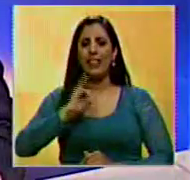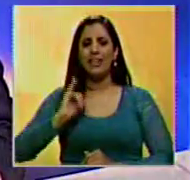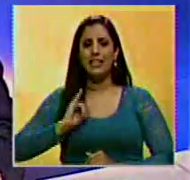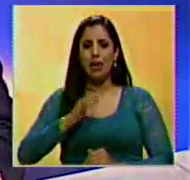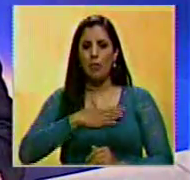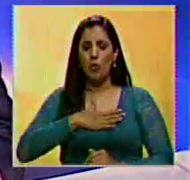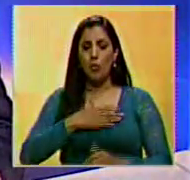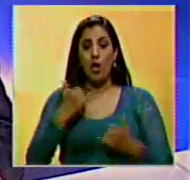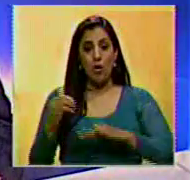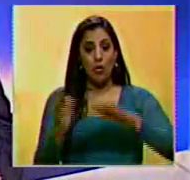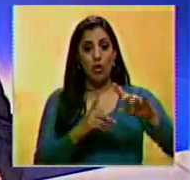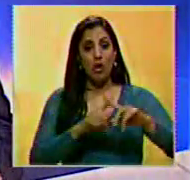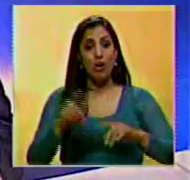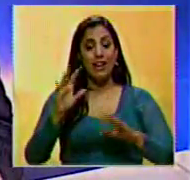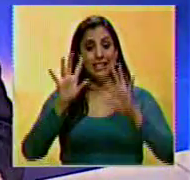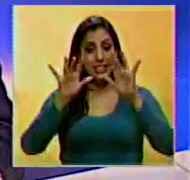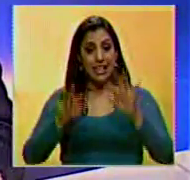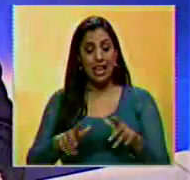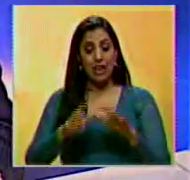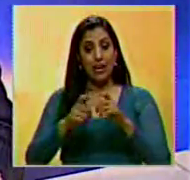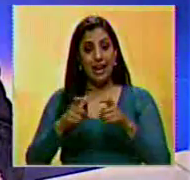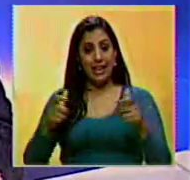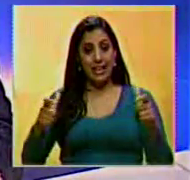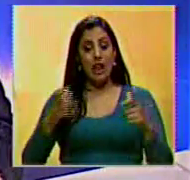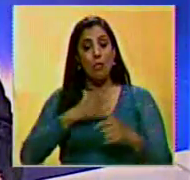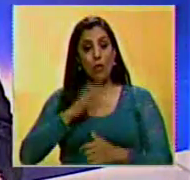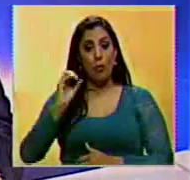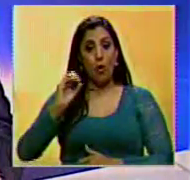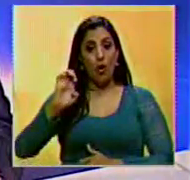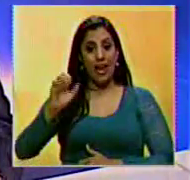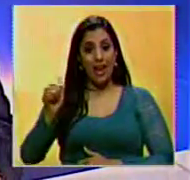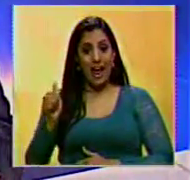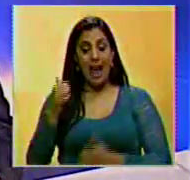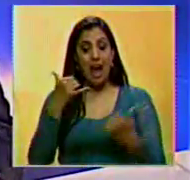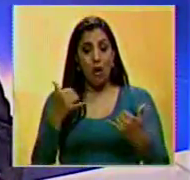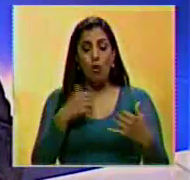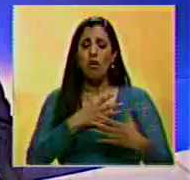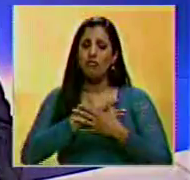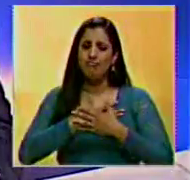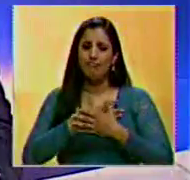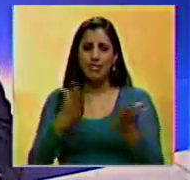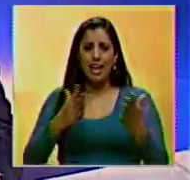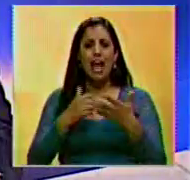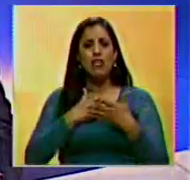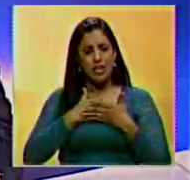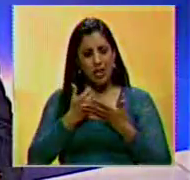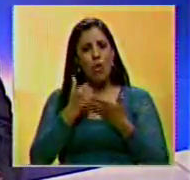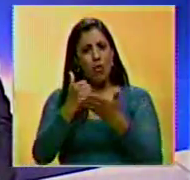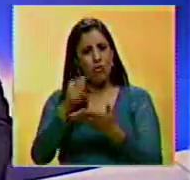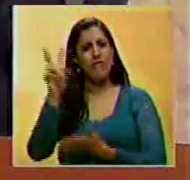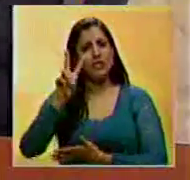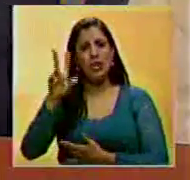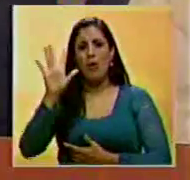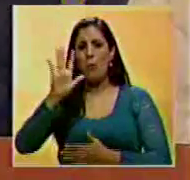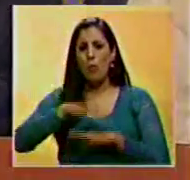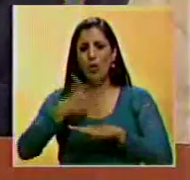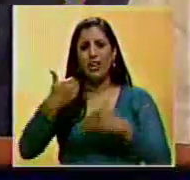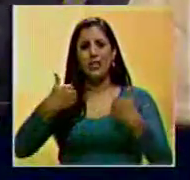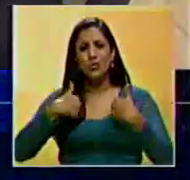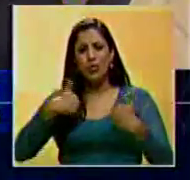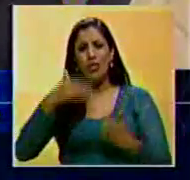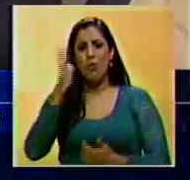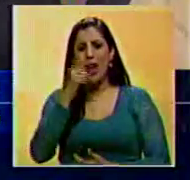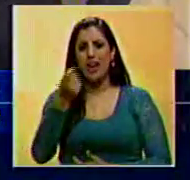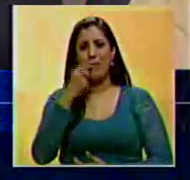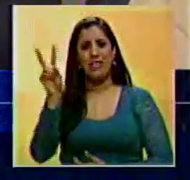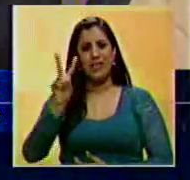el secretario general de la oea luis almagro manifestó su intención de ayudar a venezuela con la escasez de medicamentos representantes de la